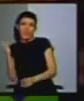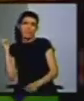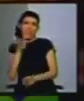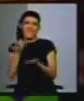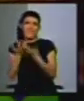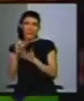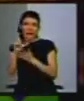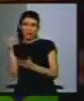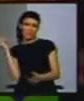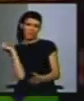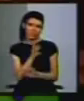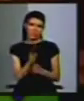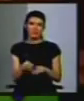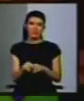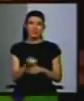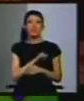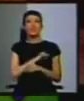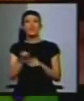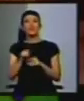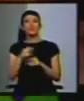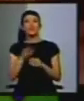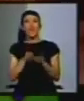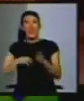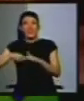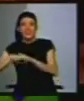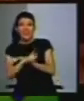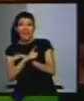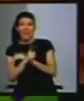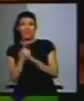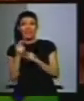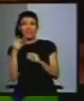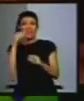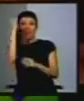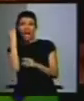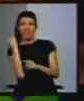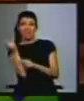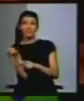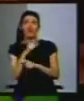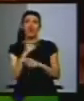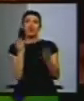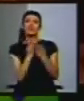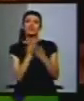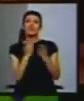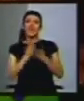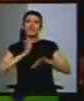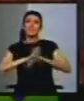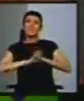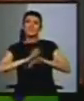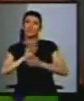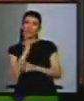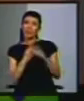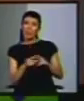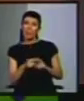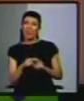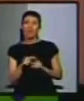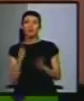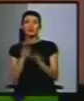el hall del casino, donde aparecen algunos estudiantes de la escuela italiana que festejaban su licenciatura de cuarto